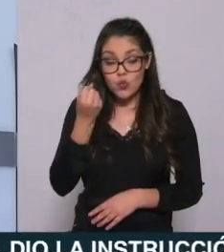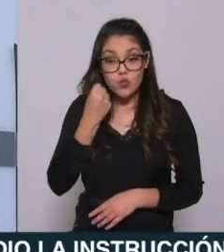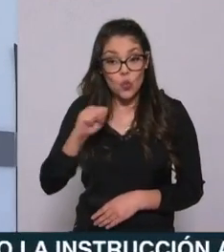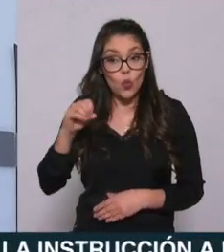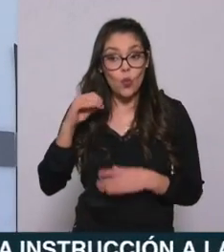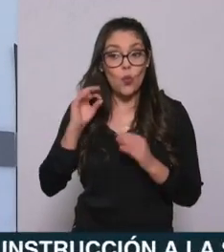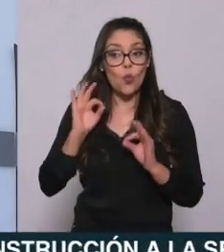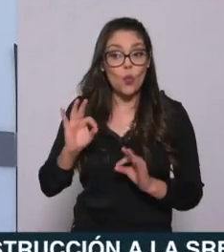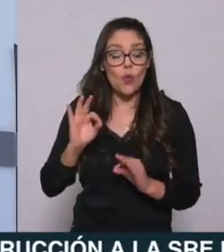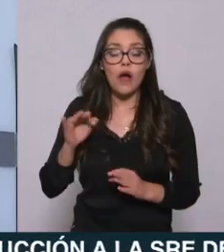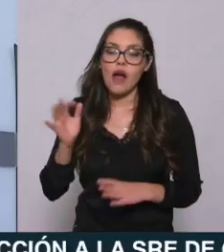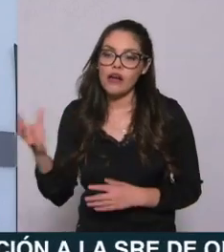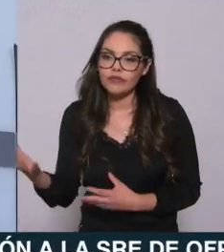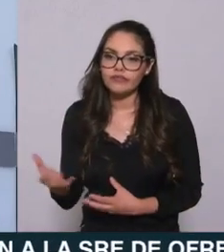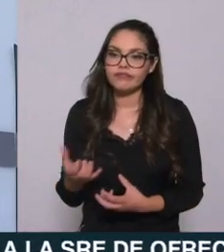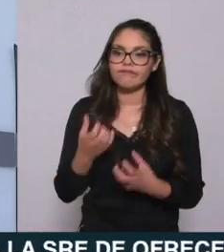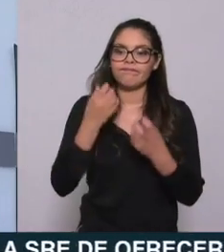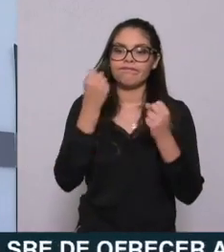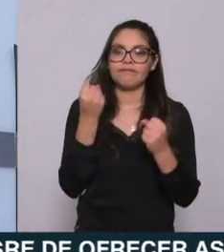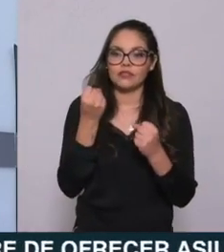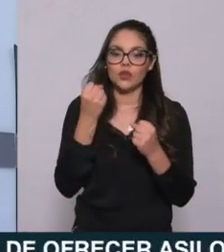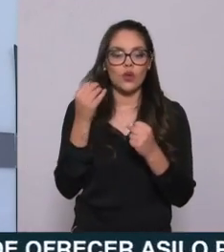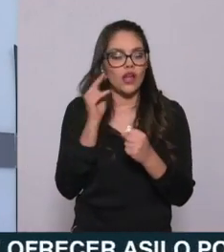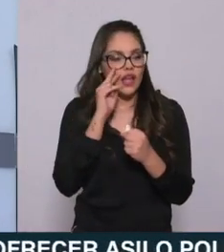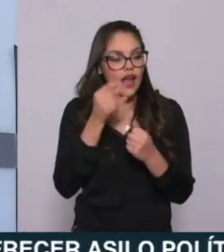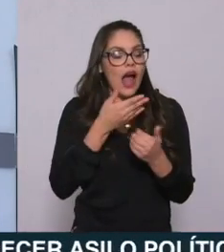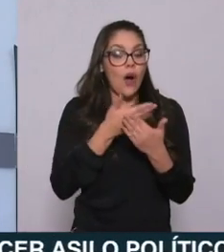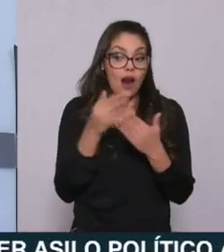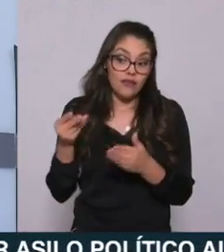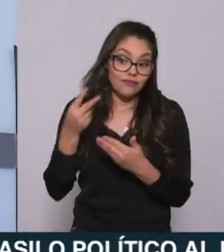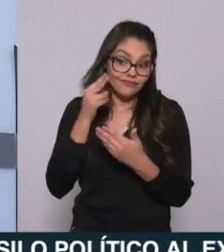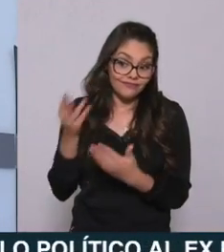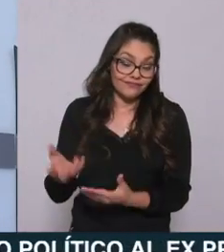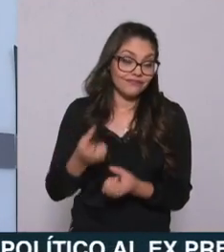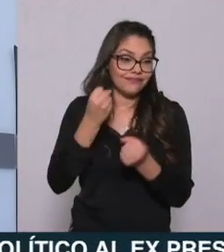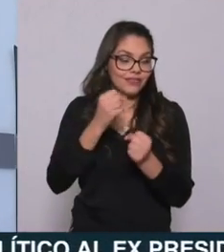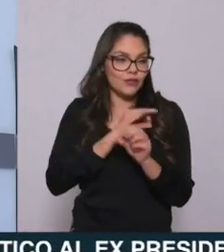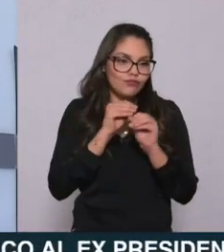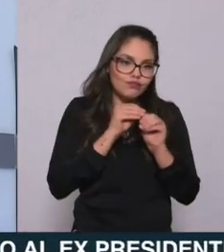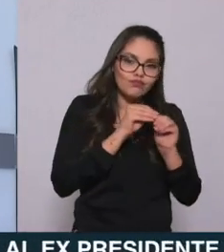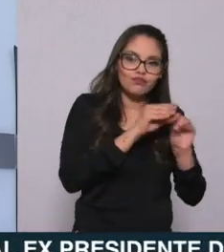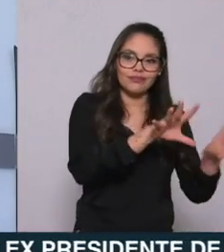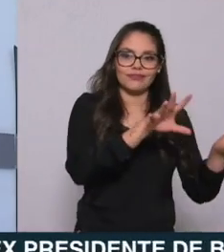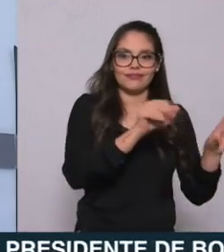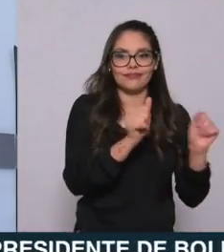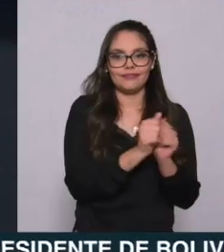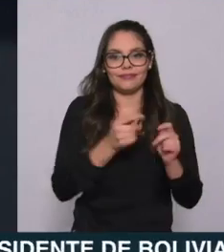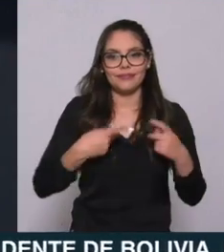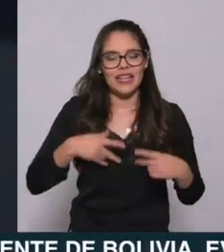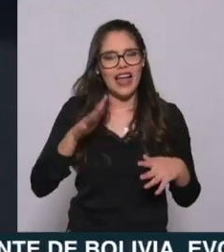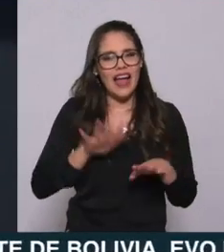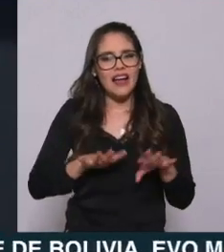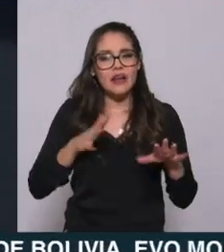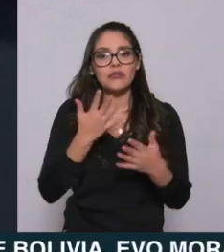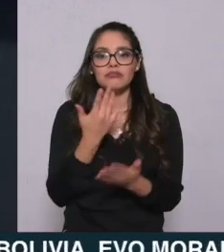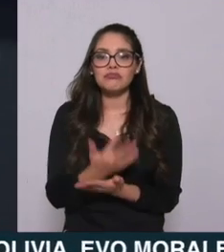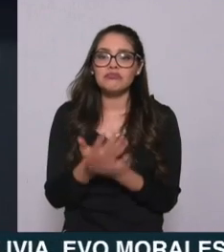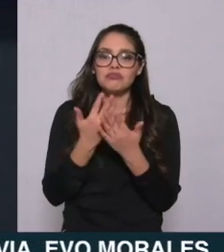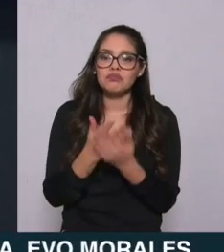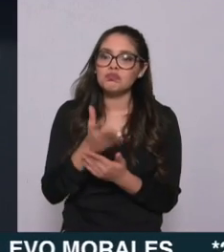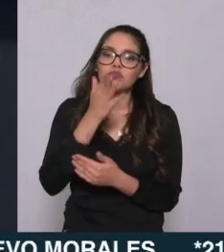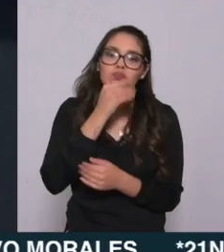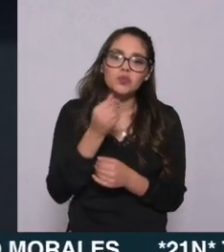y llevarlo a compartir con el público, porque está ahí esperando muchas veces a ser encontrado. Nos